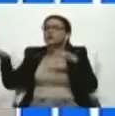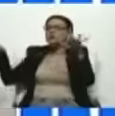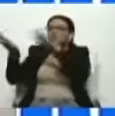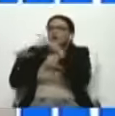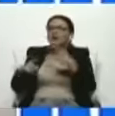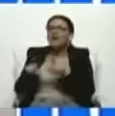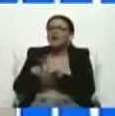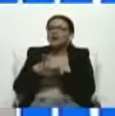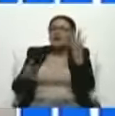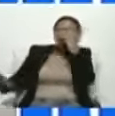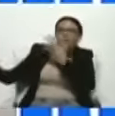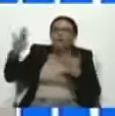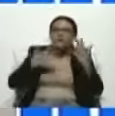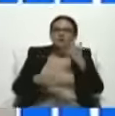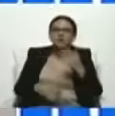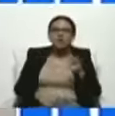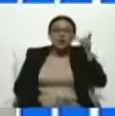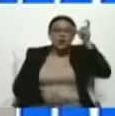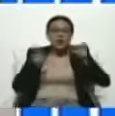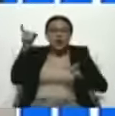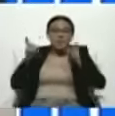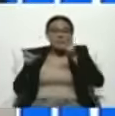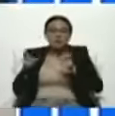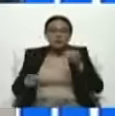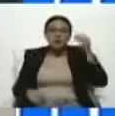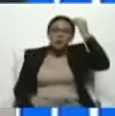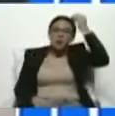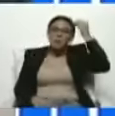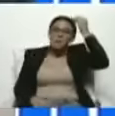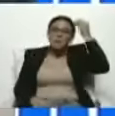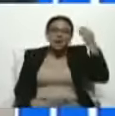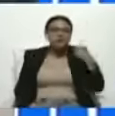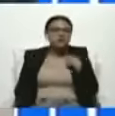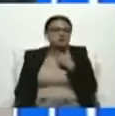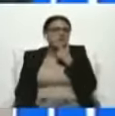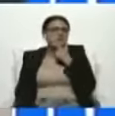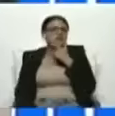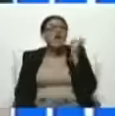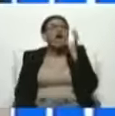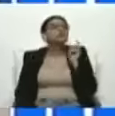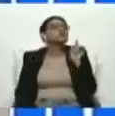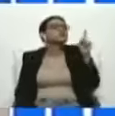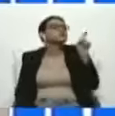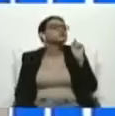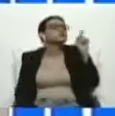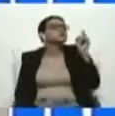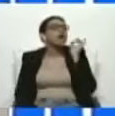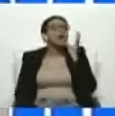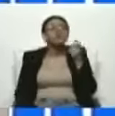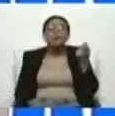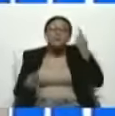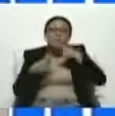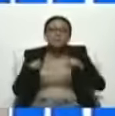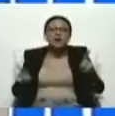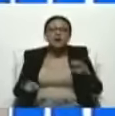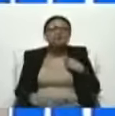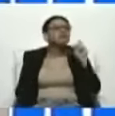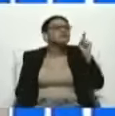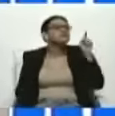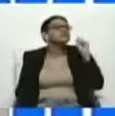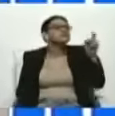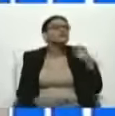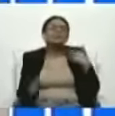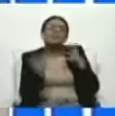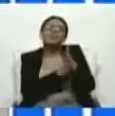ganar el sí porque la gente prefirió escoger el lápiz azul. Búsquenlo, periodistas, que eso está publicado. Porque también estuve buscando todas